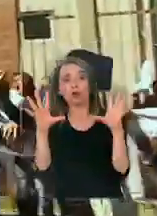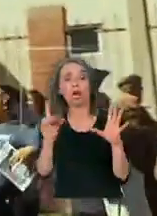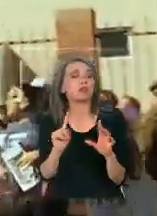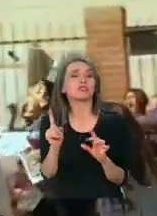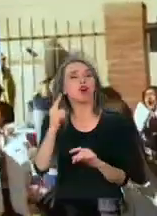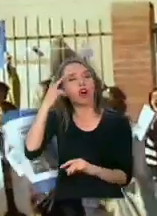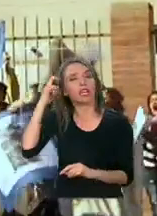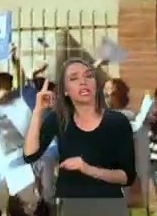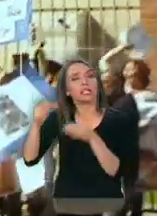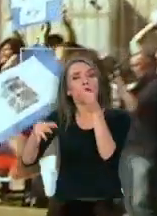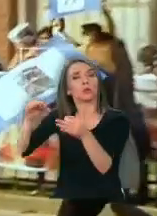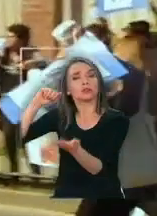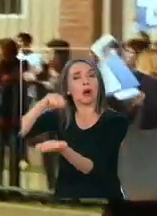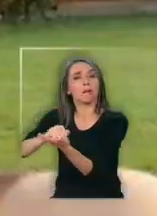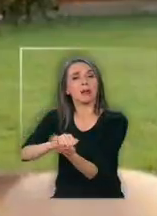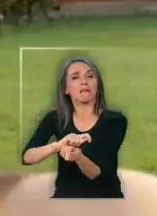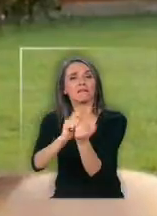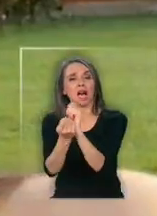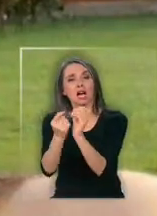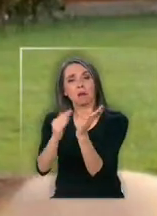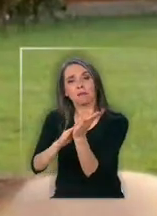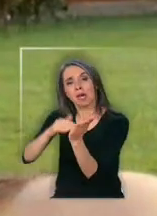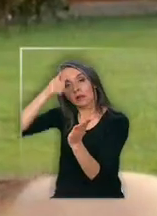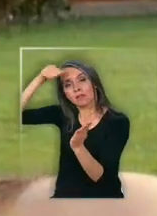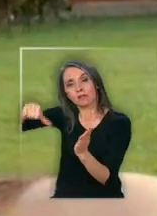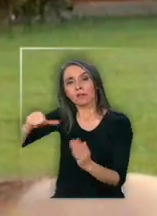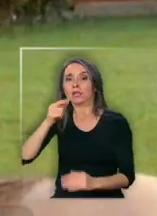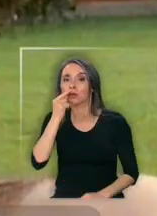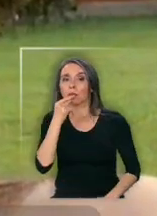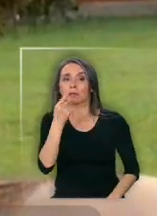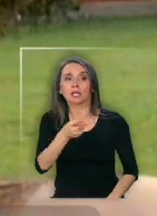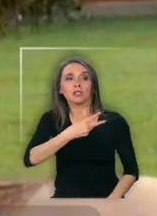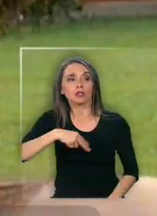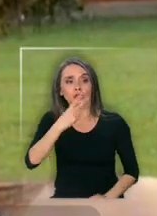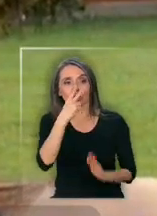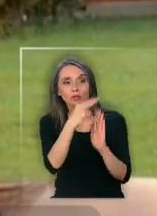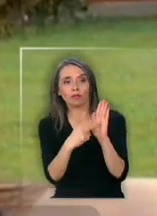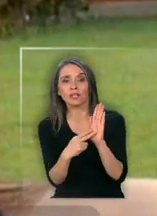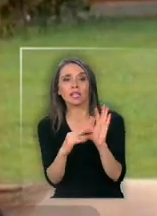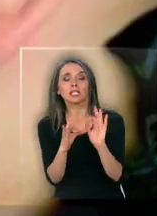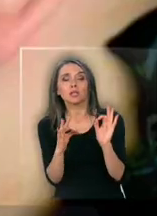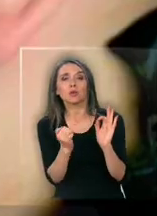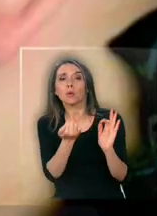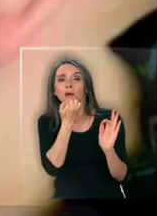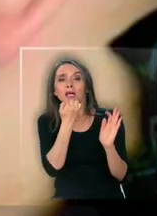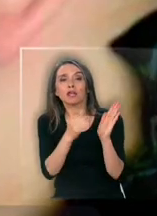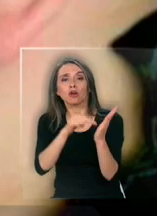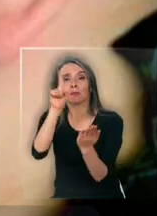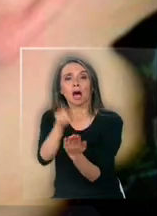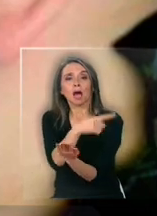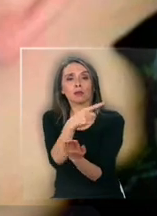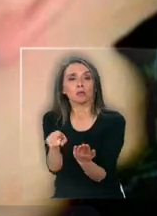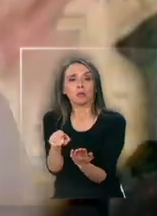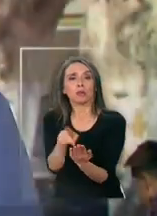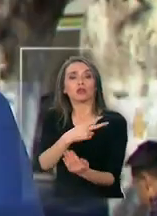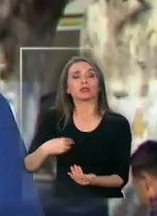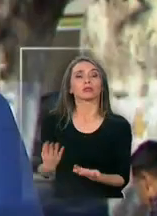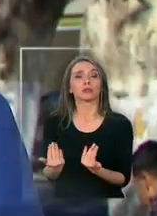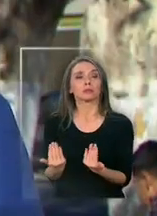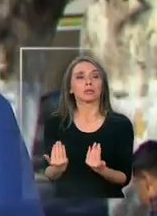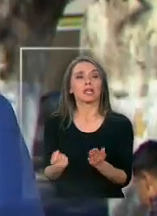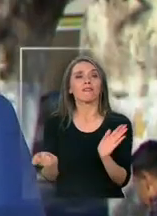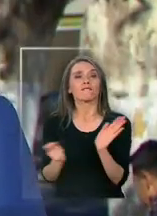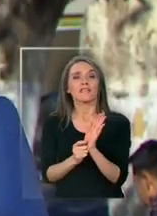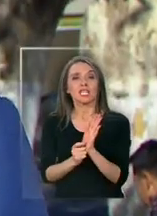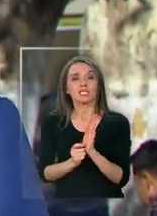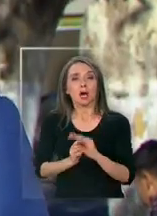vaya a cambiar la condena que ya tienen. Nosotros no encontramos ningún tipo de vicio que pudiera ser susceptible de nulidad, por lo tanto estamos a la espera de fecha